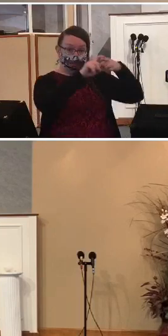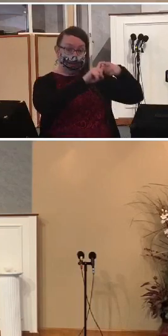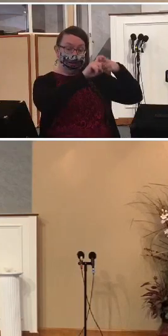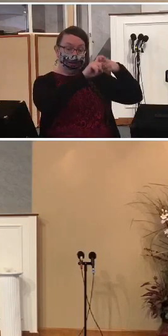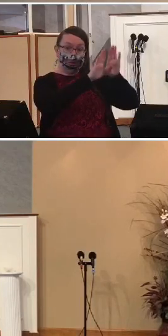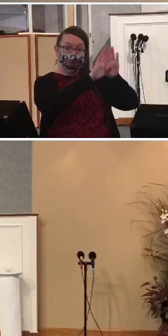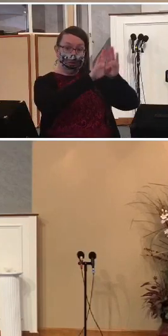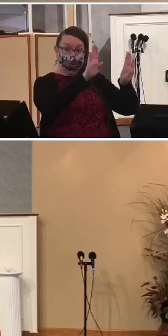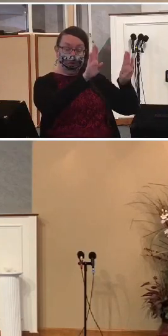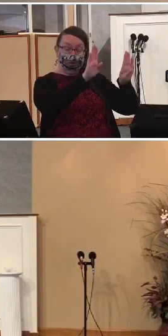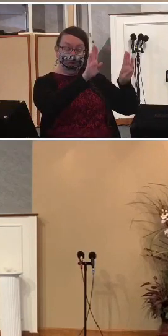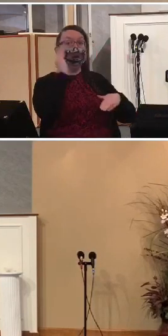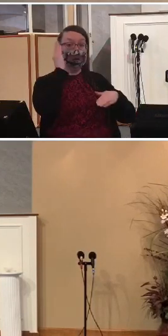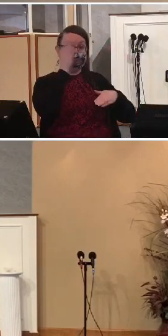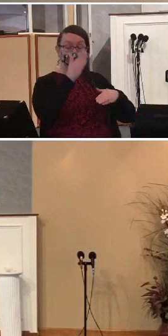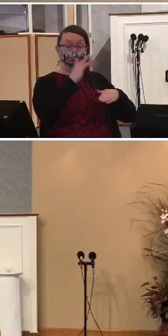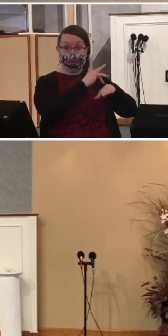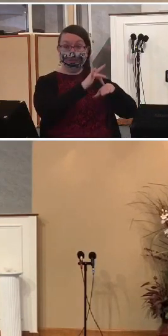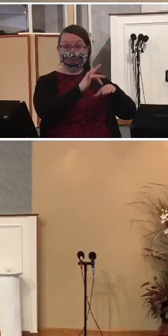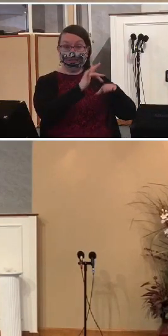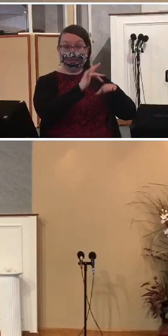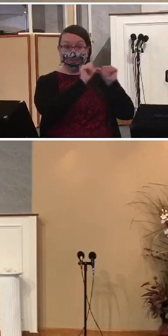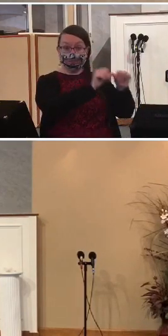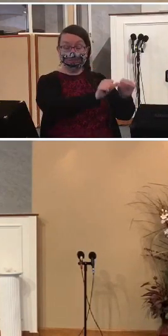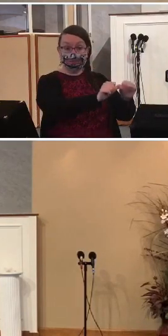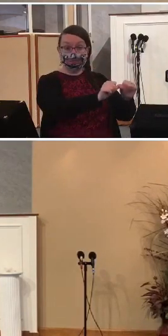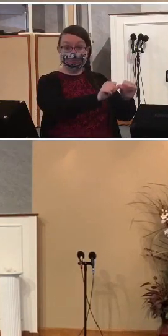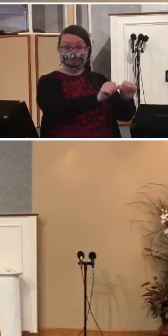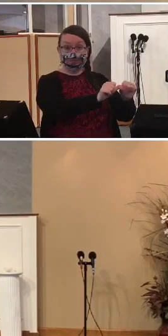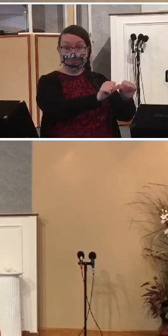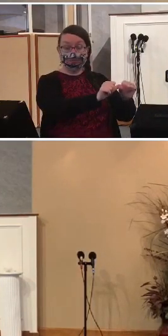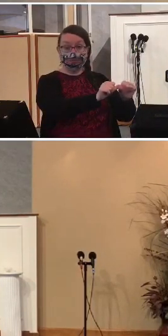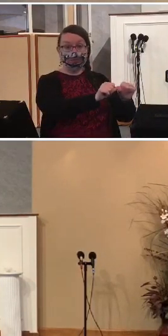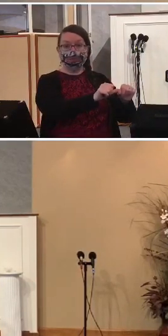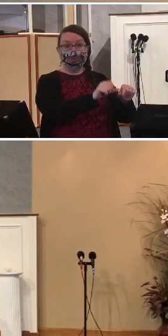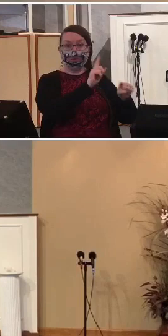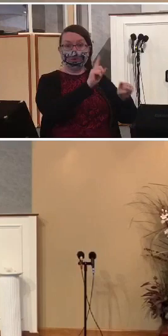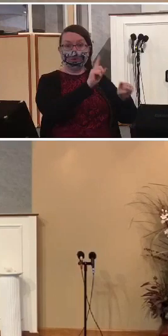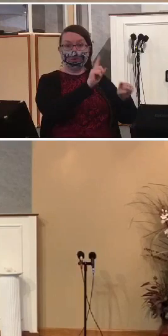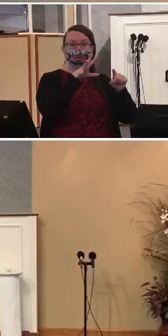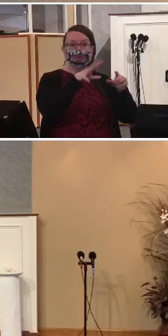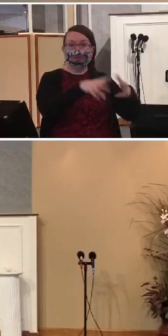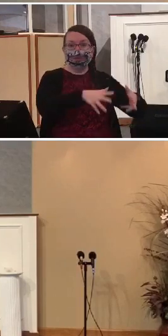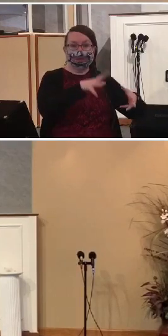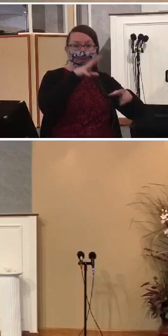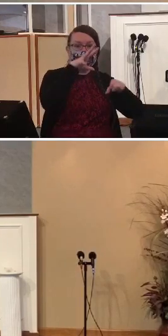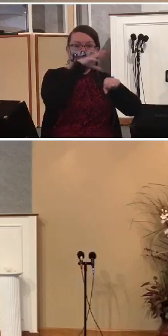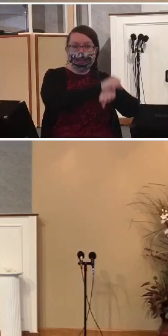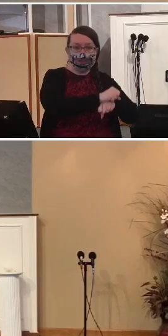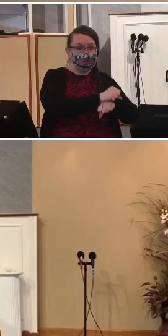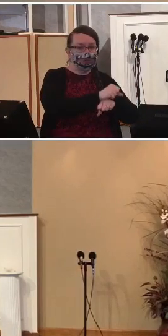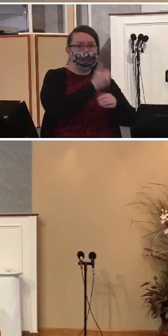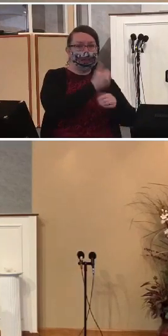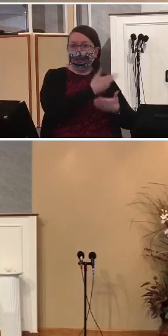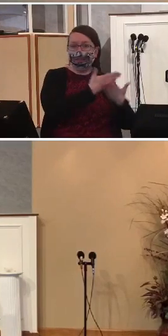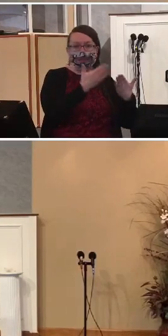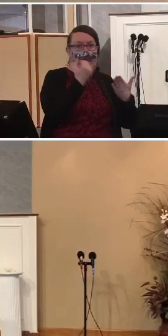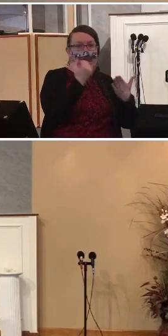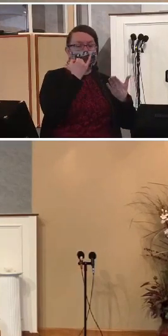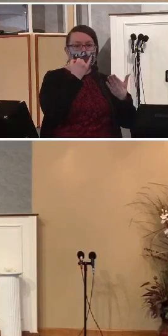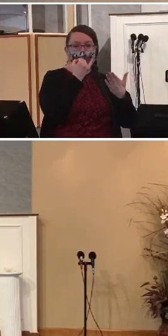Mientras tú la tengas colgada en la pared, se va a mantener vacía. Nunca vas a atrapar nada menos que estés en el agua. Nunca vas a atrapar